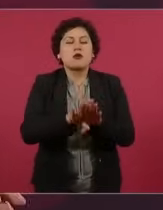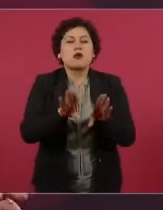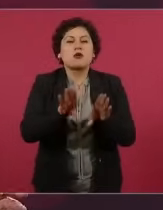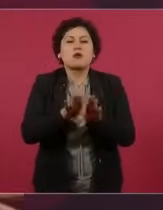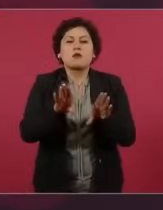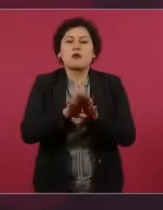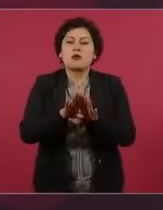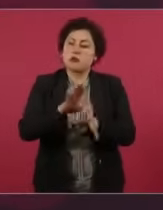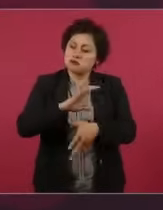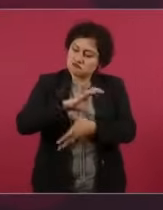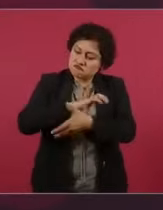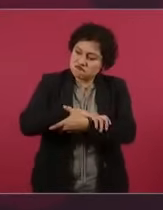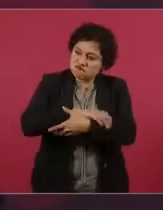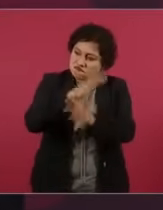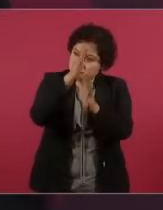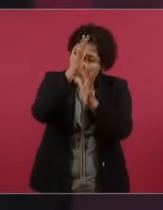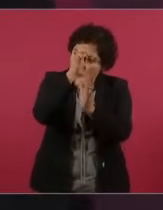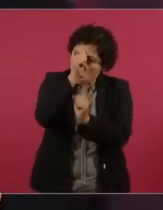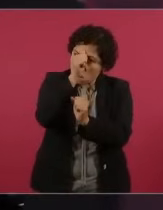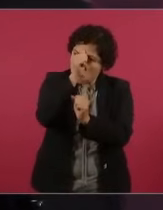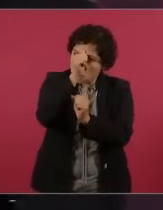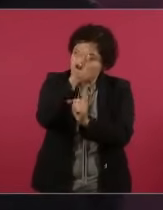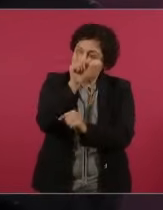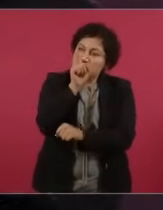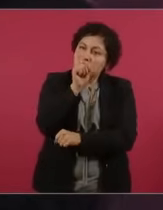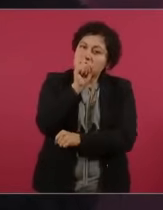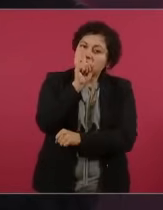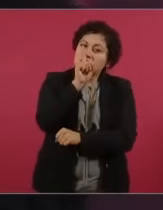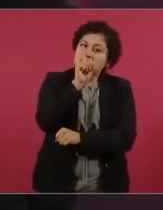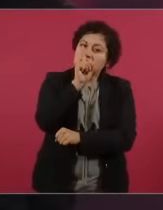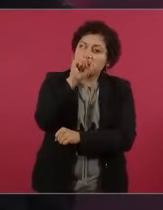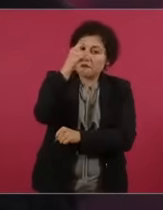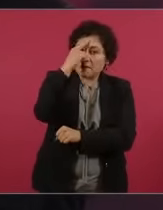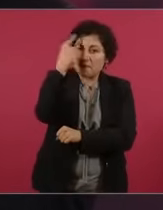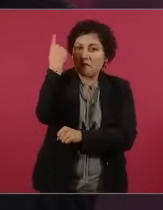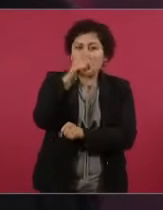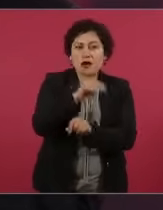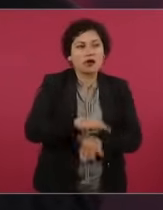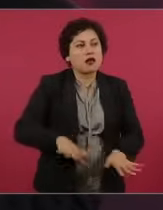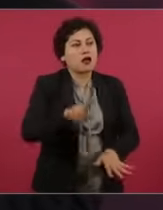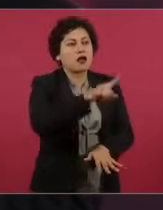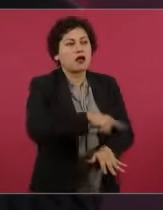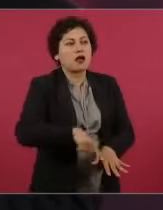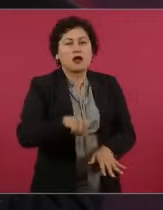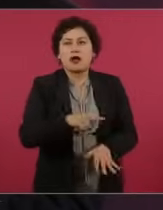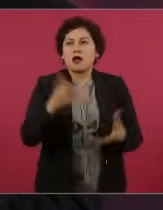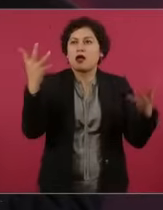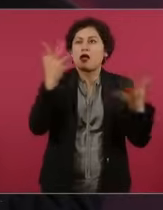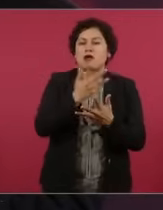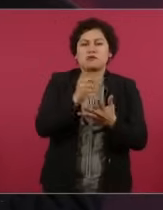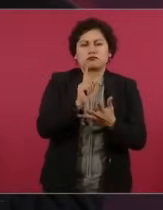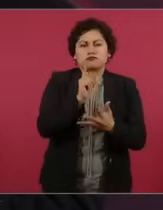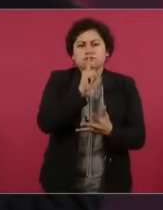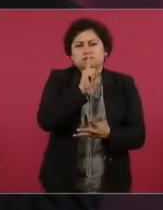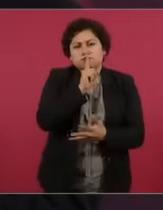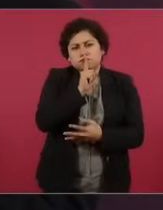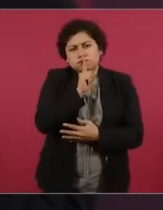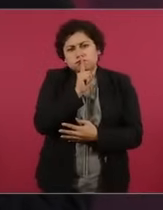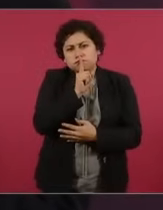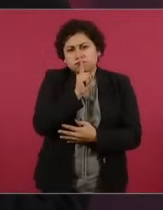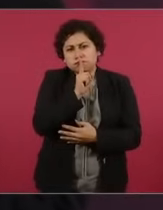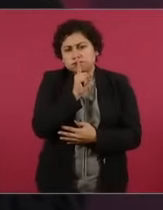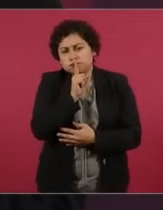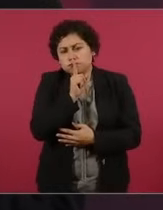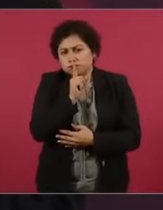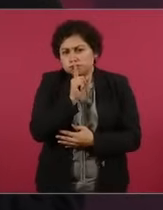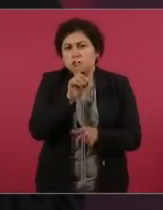del silencio para no hacer apología de la violencia. ¿Pero con qué